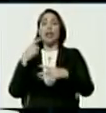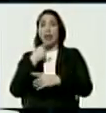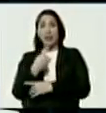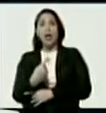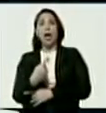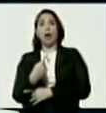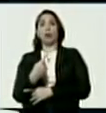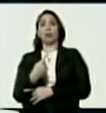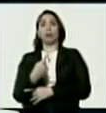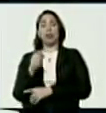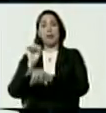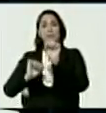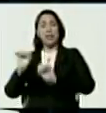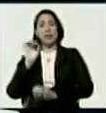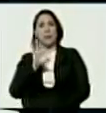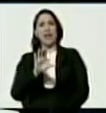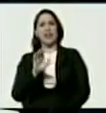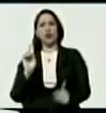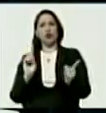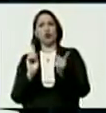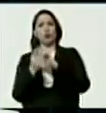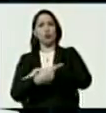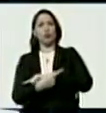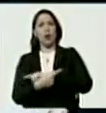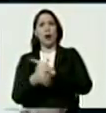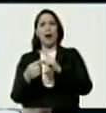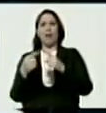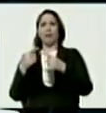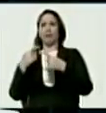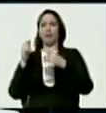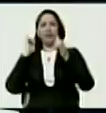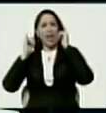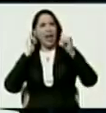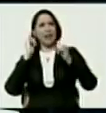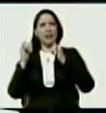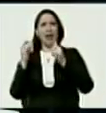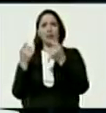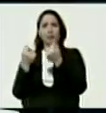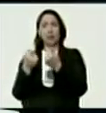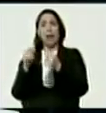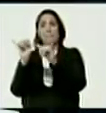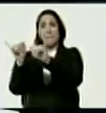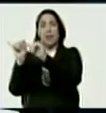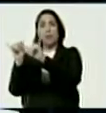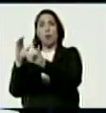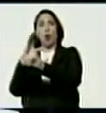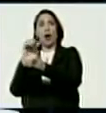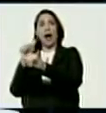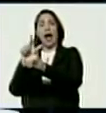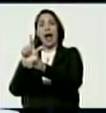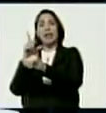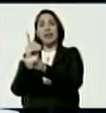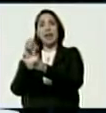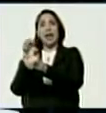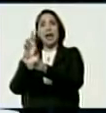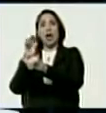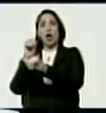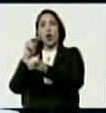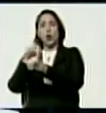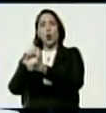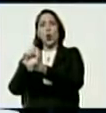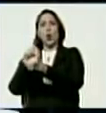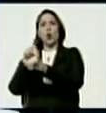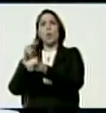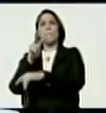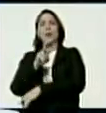República, fue sustituido por francachelas, por fiestas. El mismo Calderón Berti declaró el 29 de noviembre